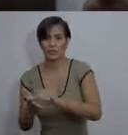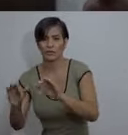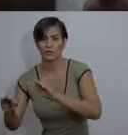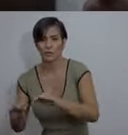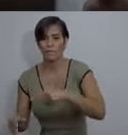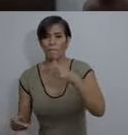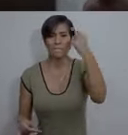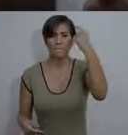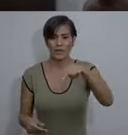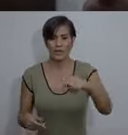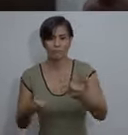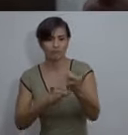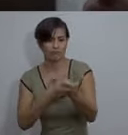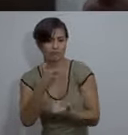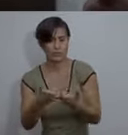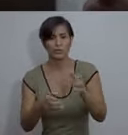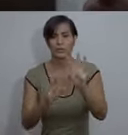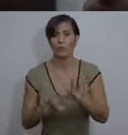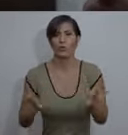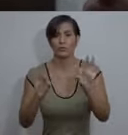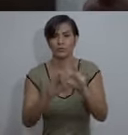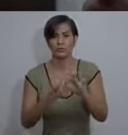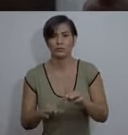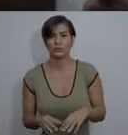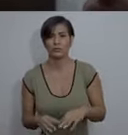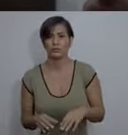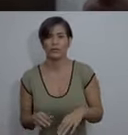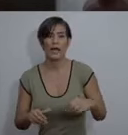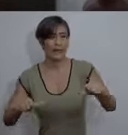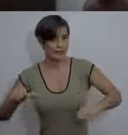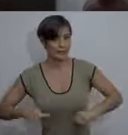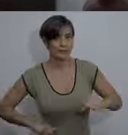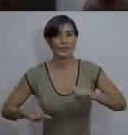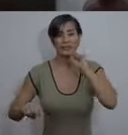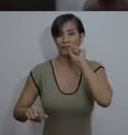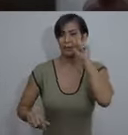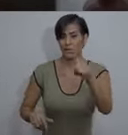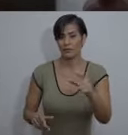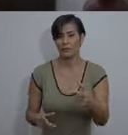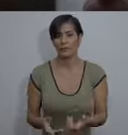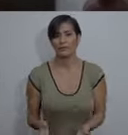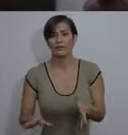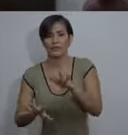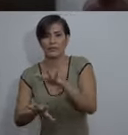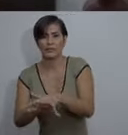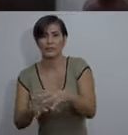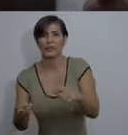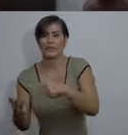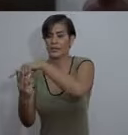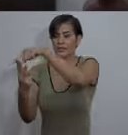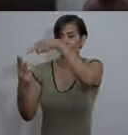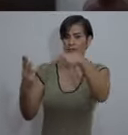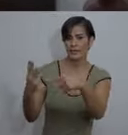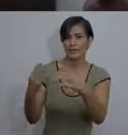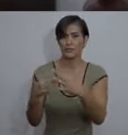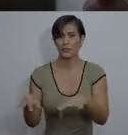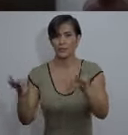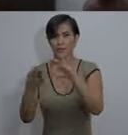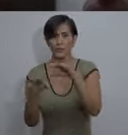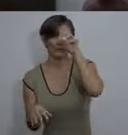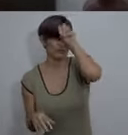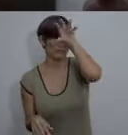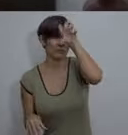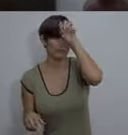sólo para giros económicos esenciales a dichas actividades se incorporan solamente tres nuevas esenciales